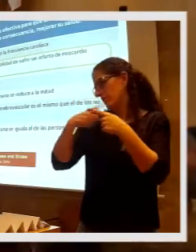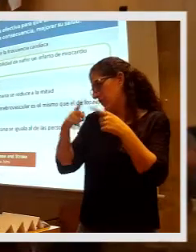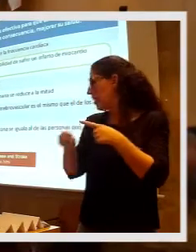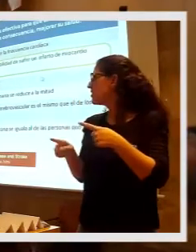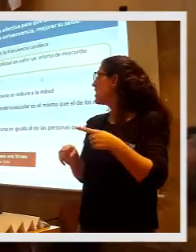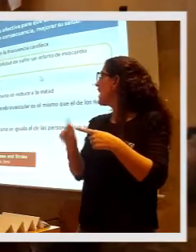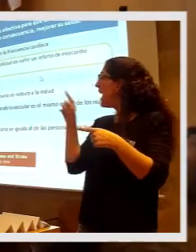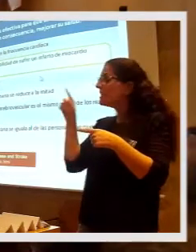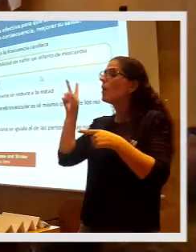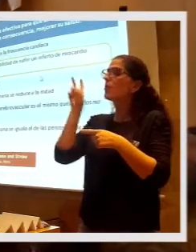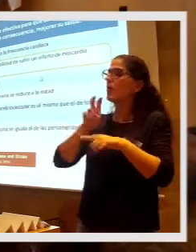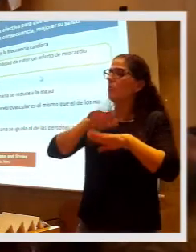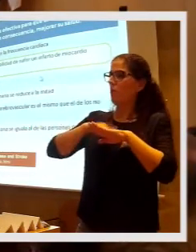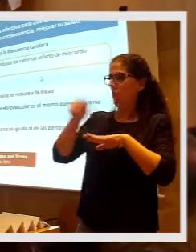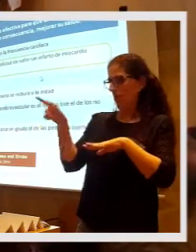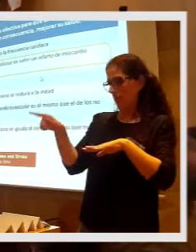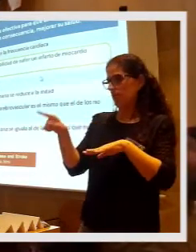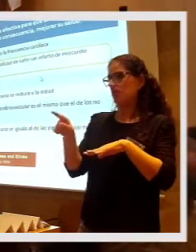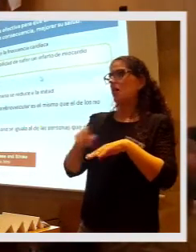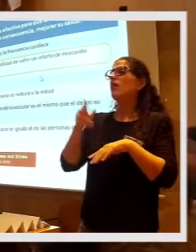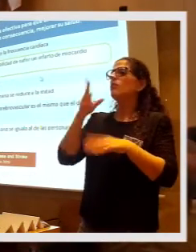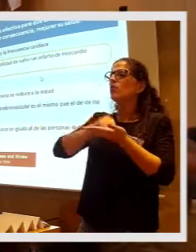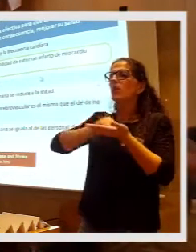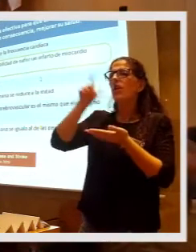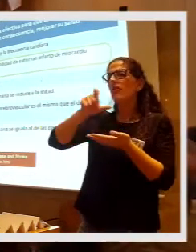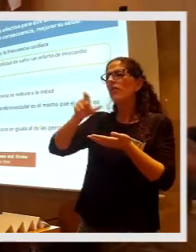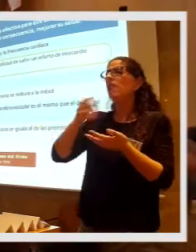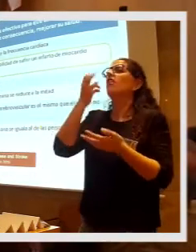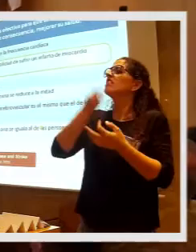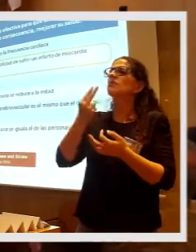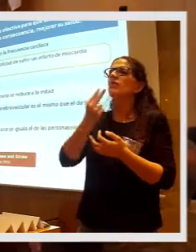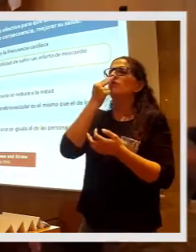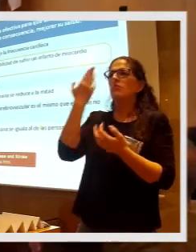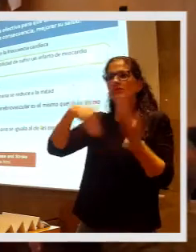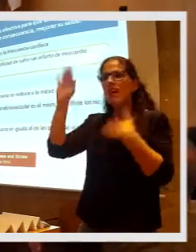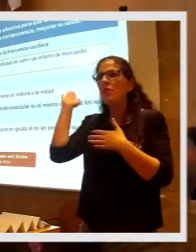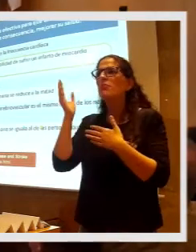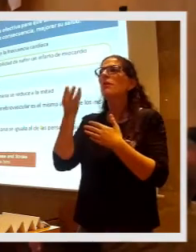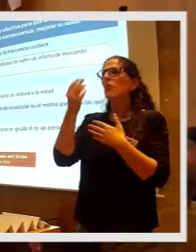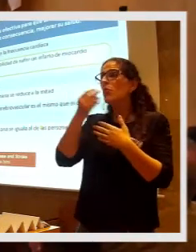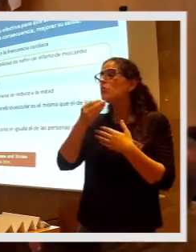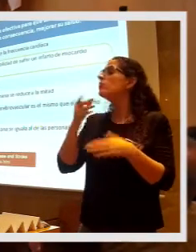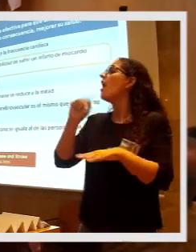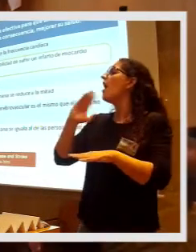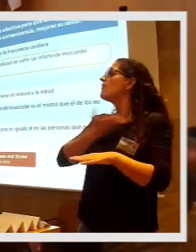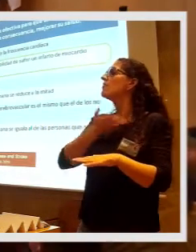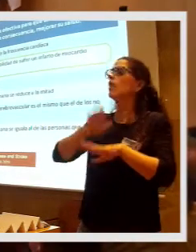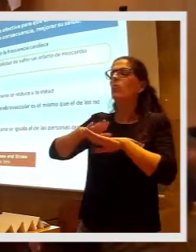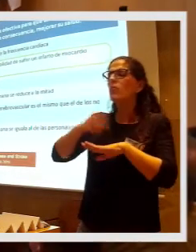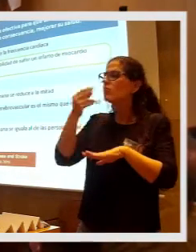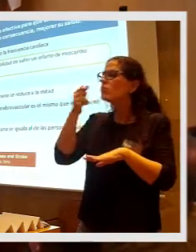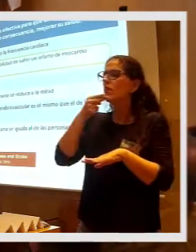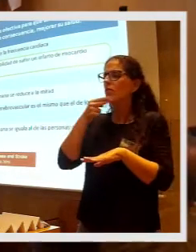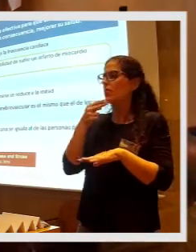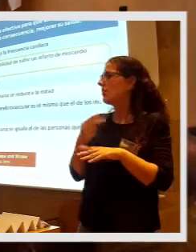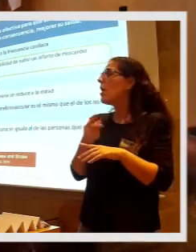tema. Solamente recordaros, que seguramente nos lo comentará el especialista después, que es muy importante porque desde los primeros minutos, los primeros